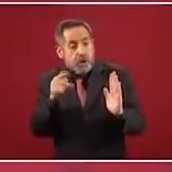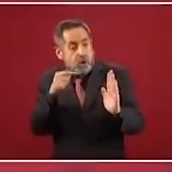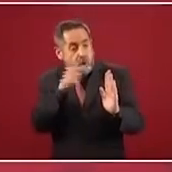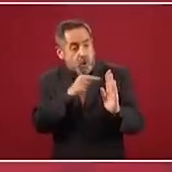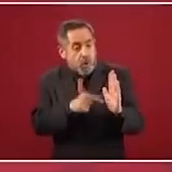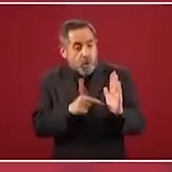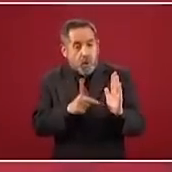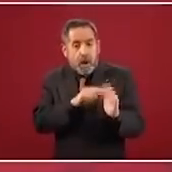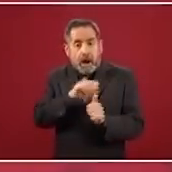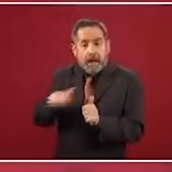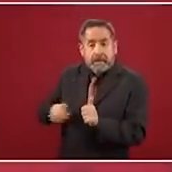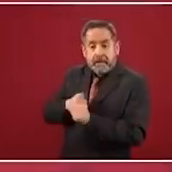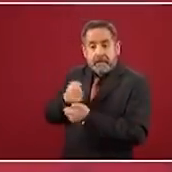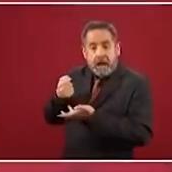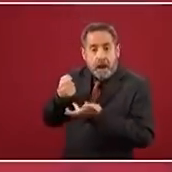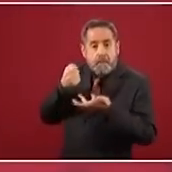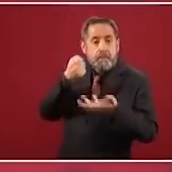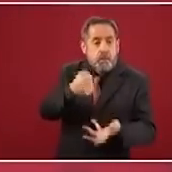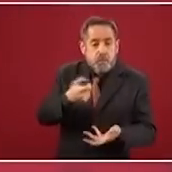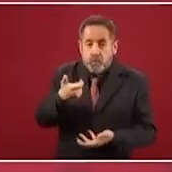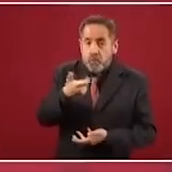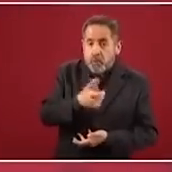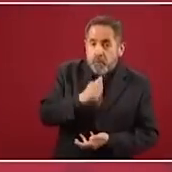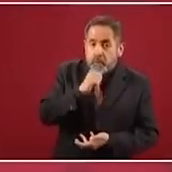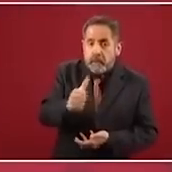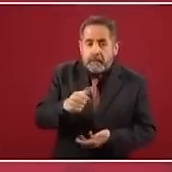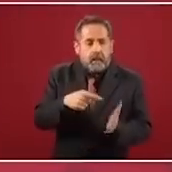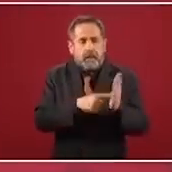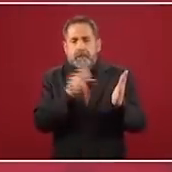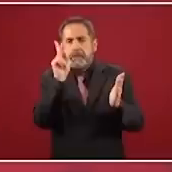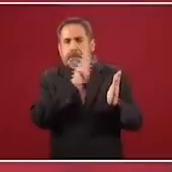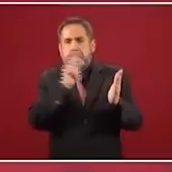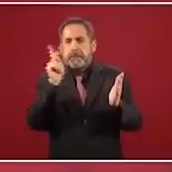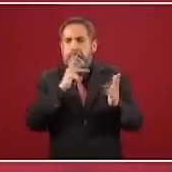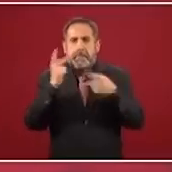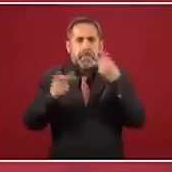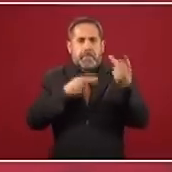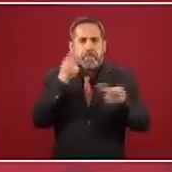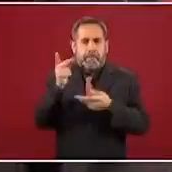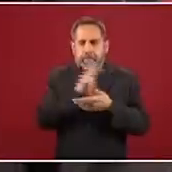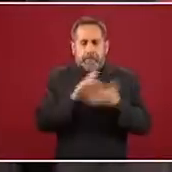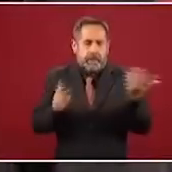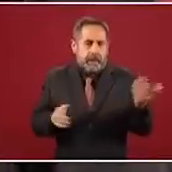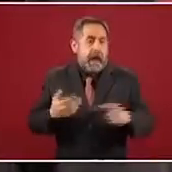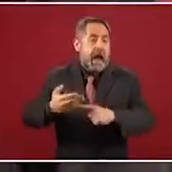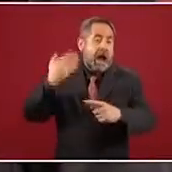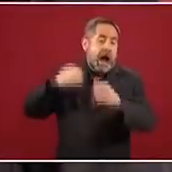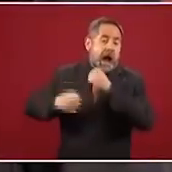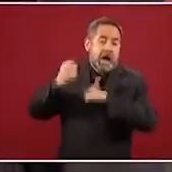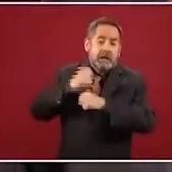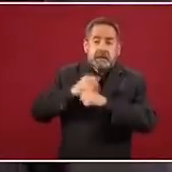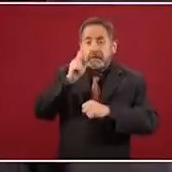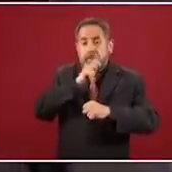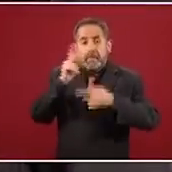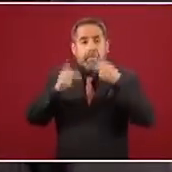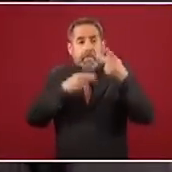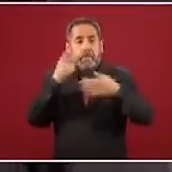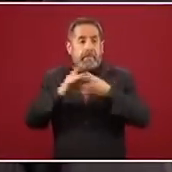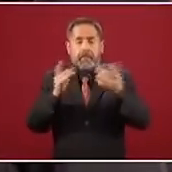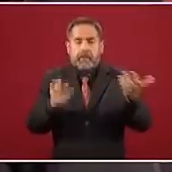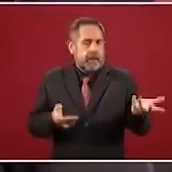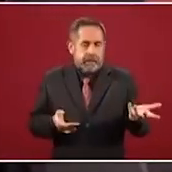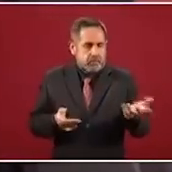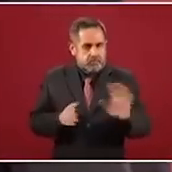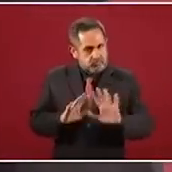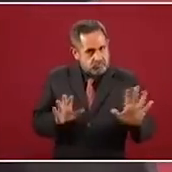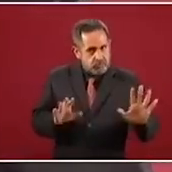tienen respaldo presupuestal, pues es pura demagogia, que es lo que ha venido sucediendo. En el